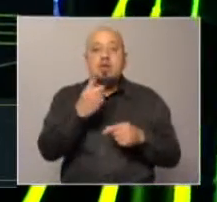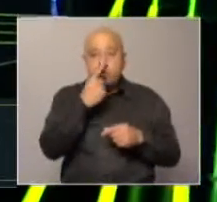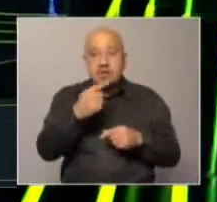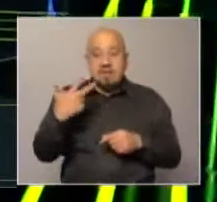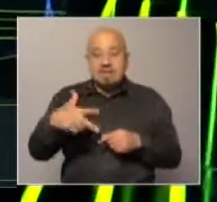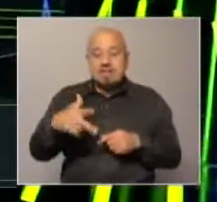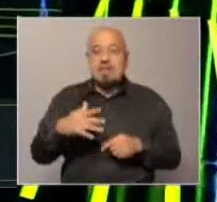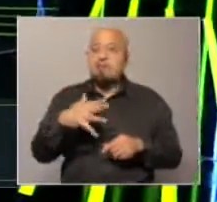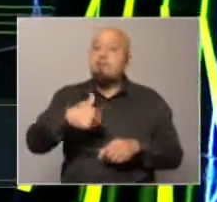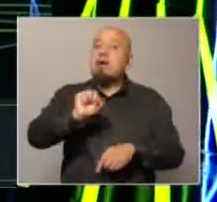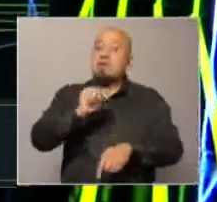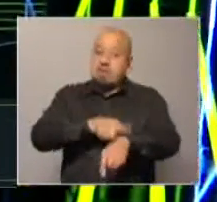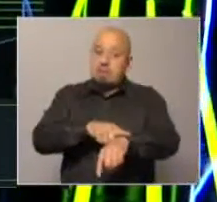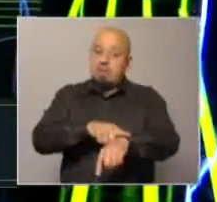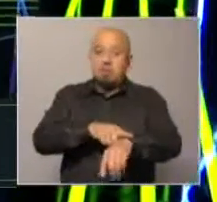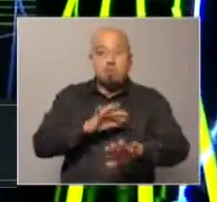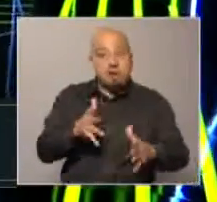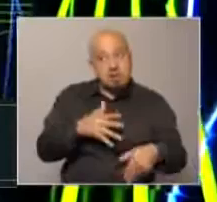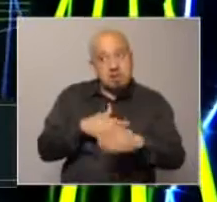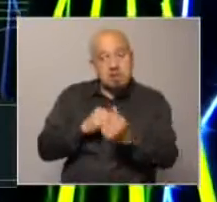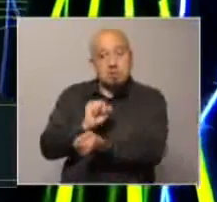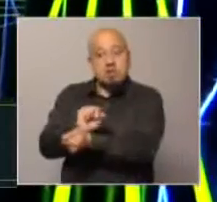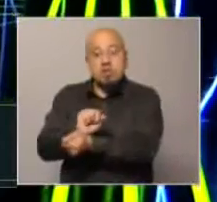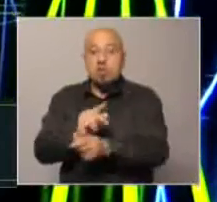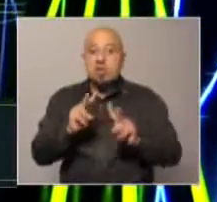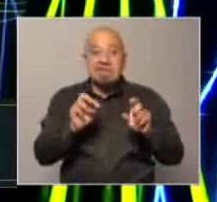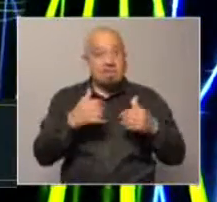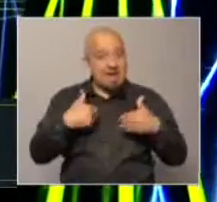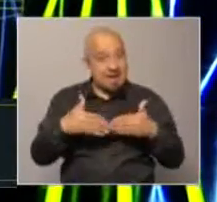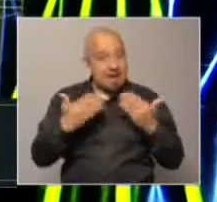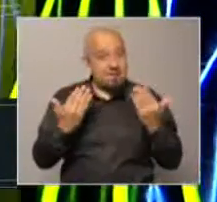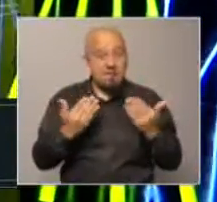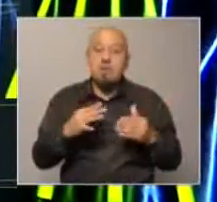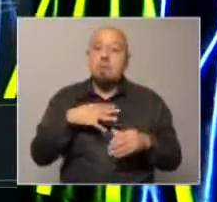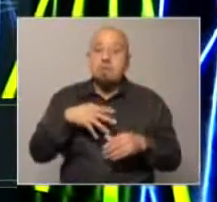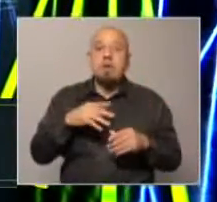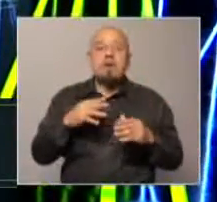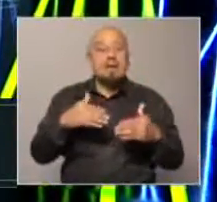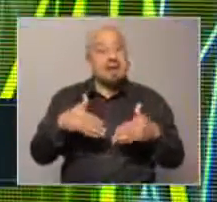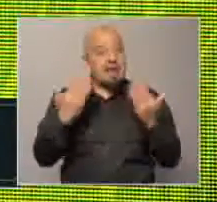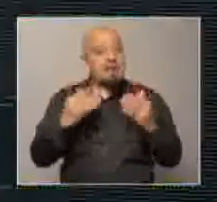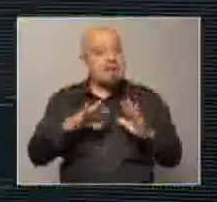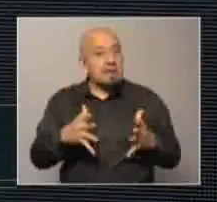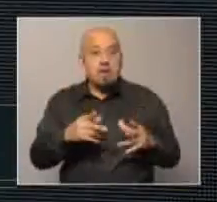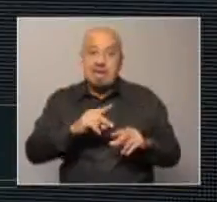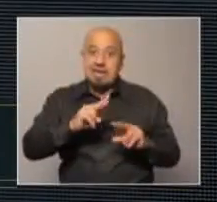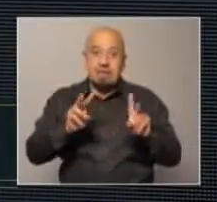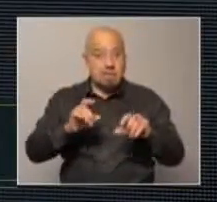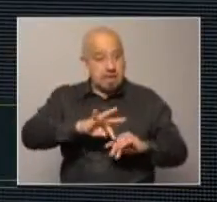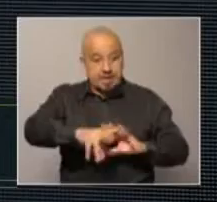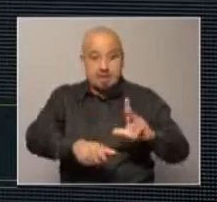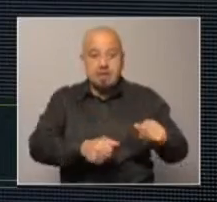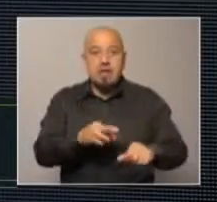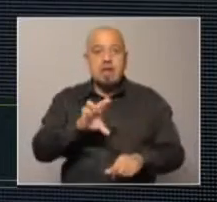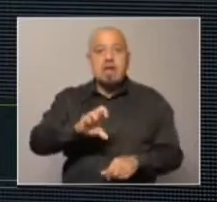hubo el establecimiento de una pena mínima para delitos graves, que recordemos que dentro de delitos graves entra la rapiña, que como ustedes